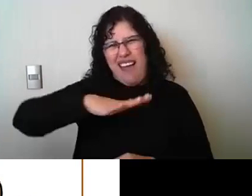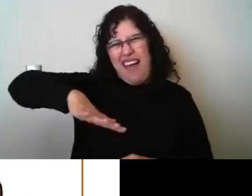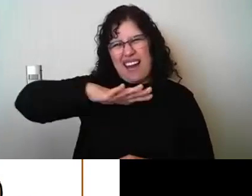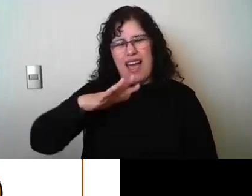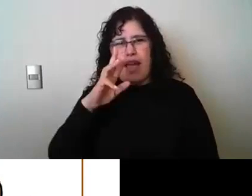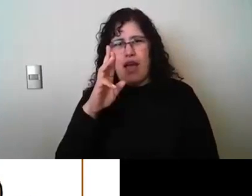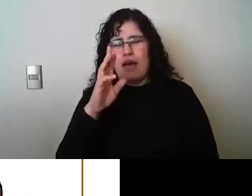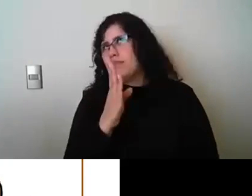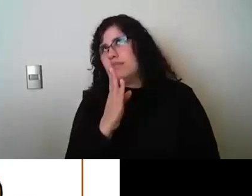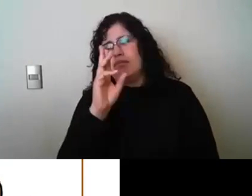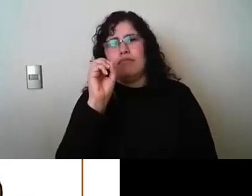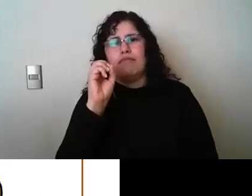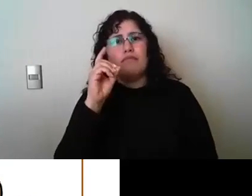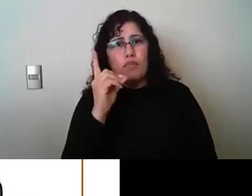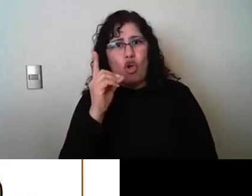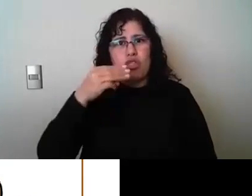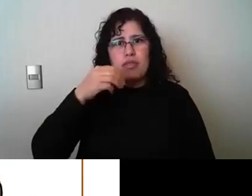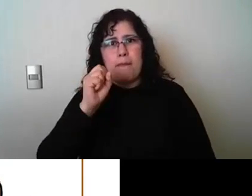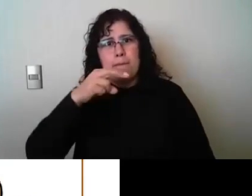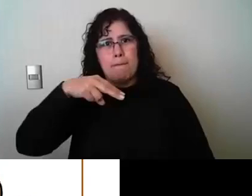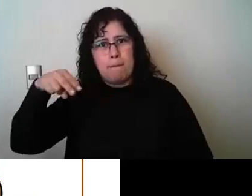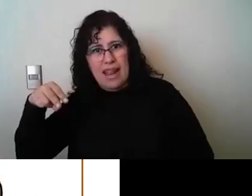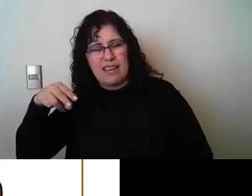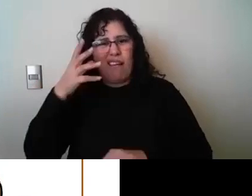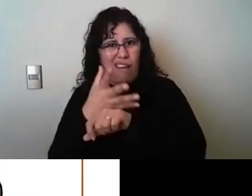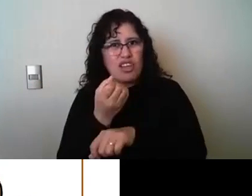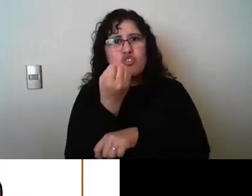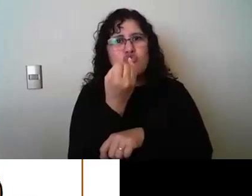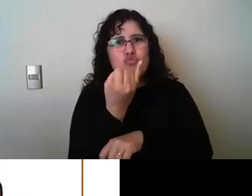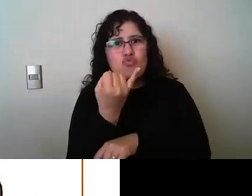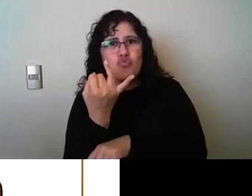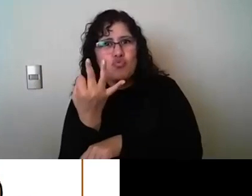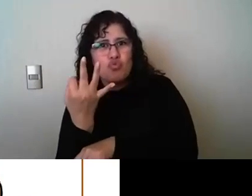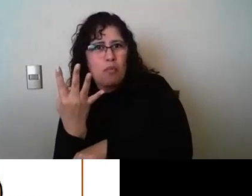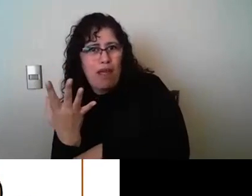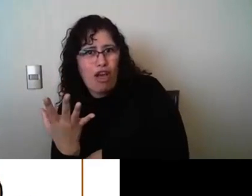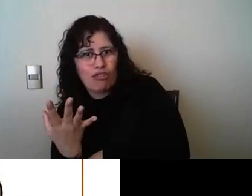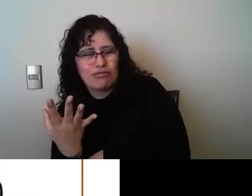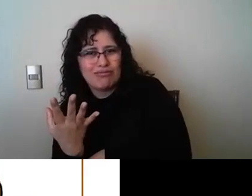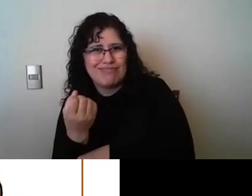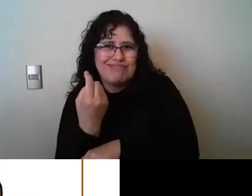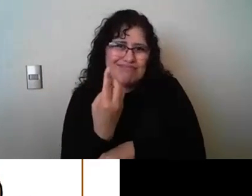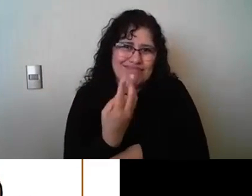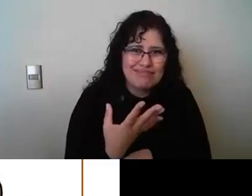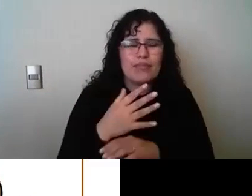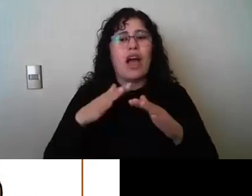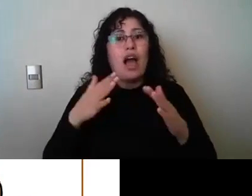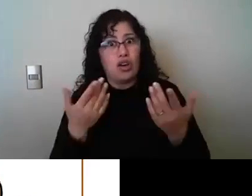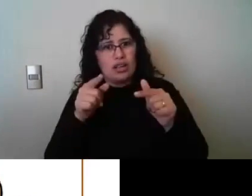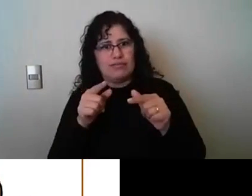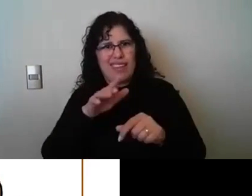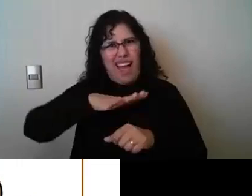¿ya? Se van a encontrar con números. Y en este caso, para el área sensitiva